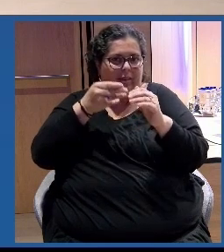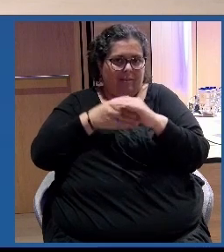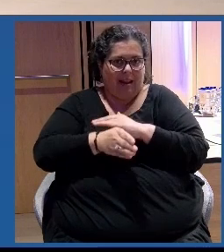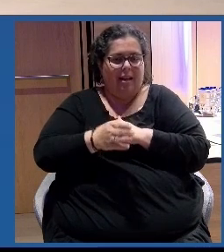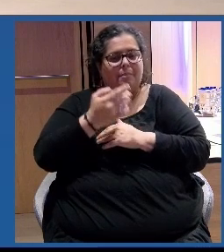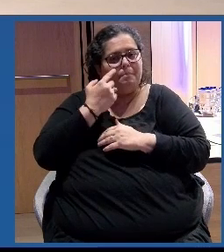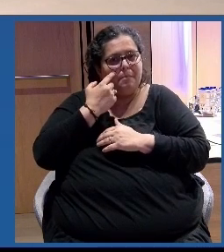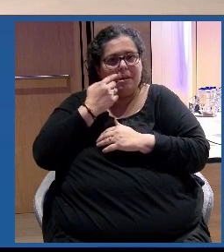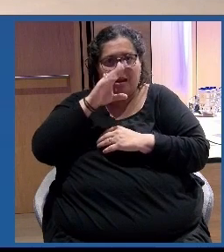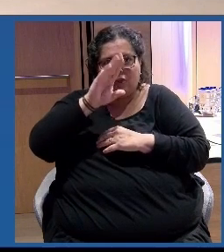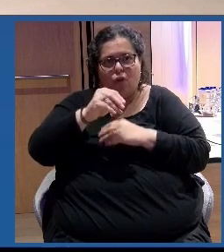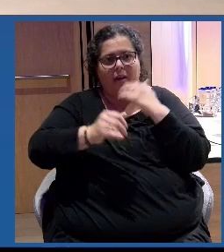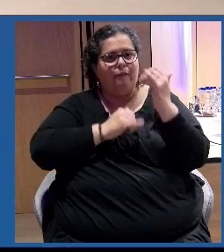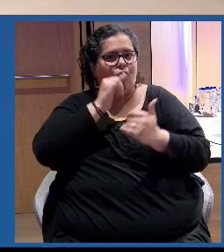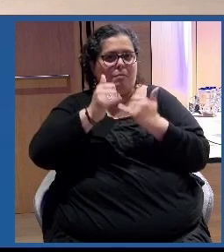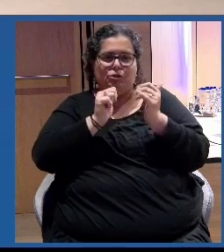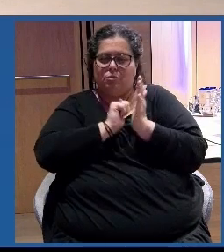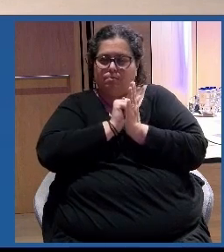armar esto.